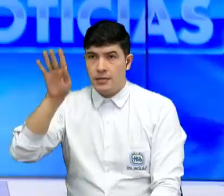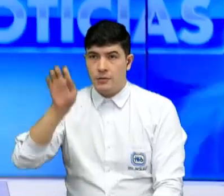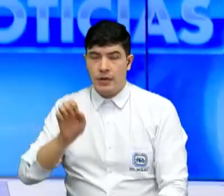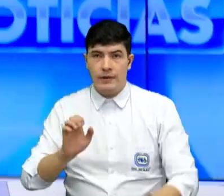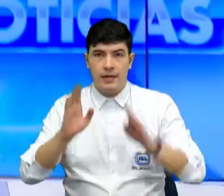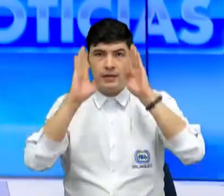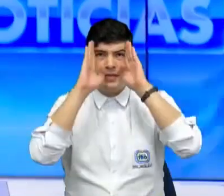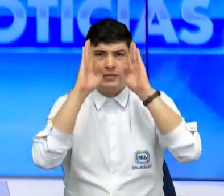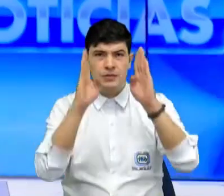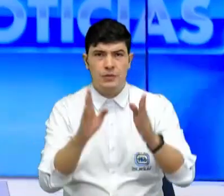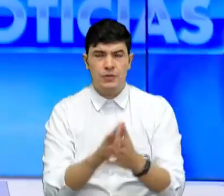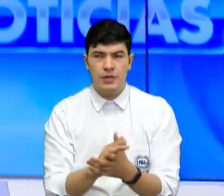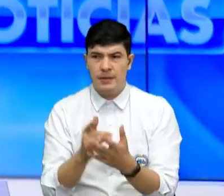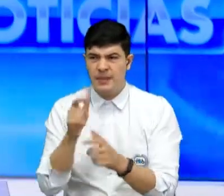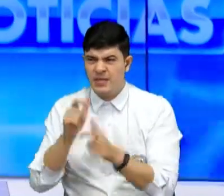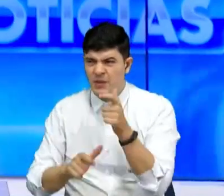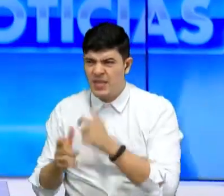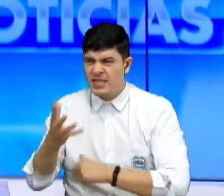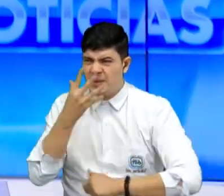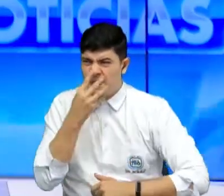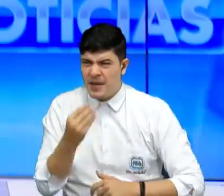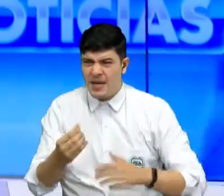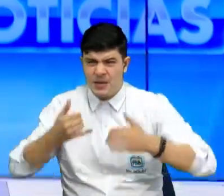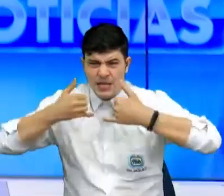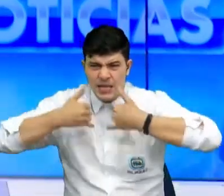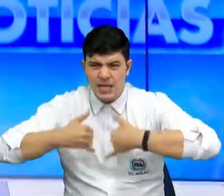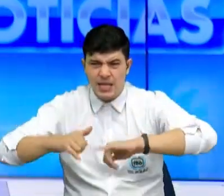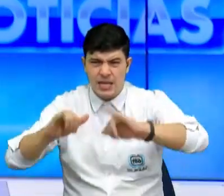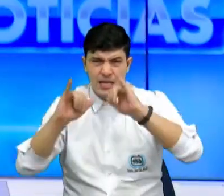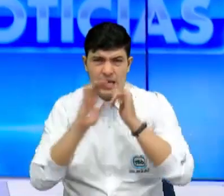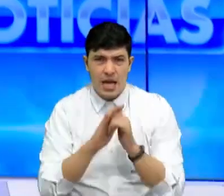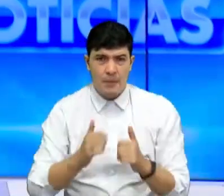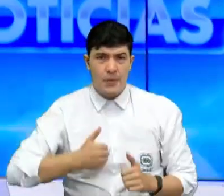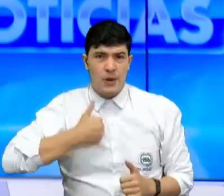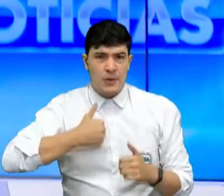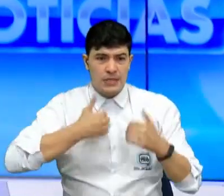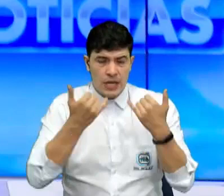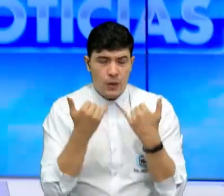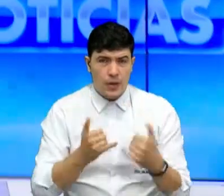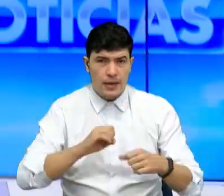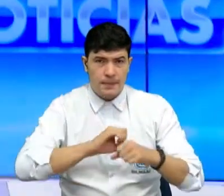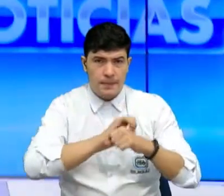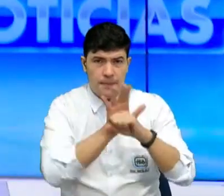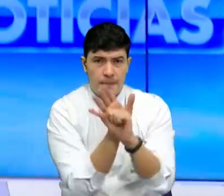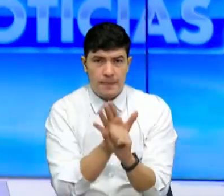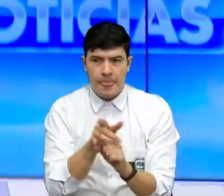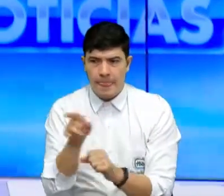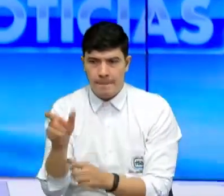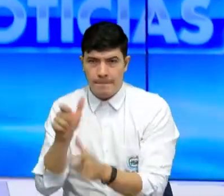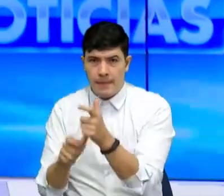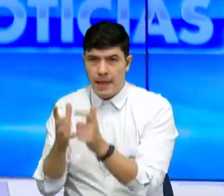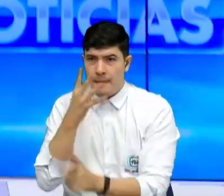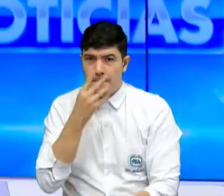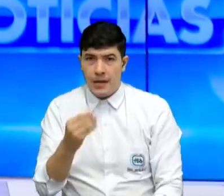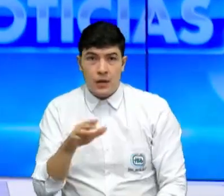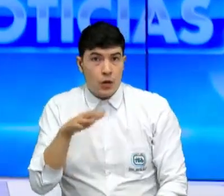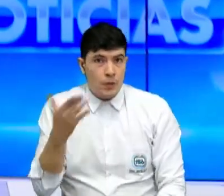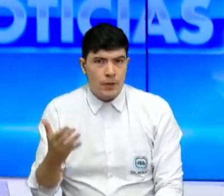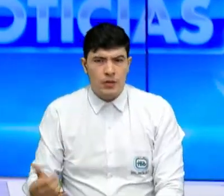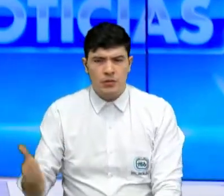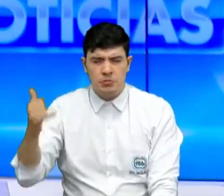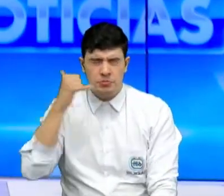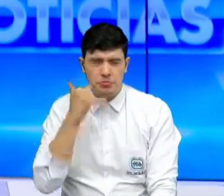Muy atentos, estafadores sin escrúpulos aprovechan la pandemia para hacer de las suyas. A través de llamadas de